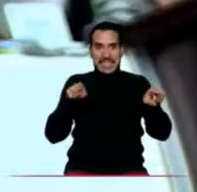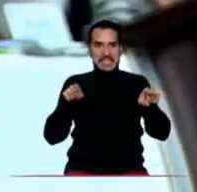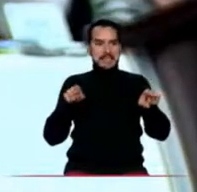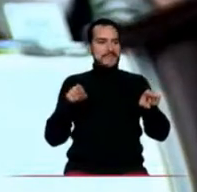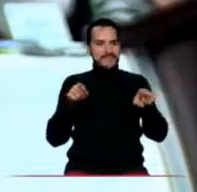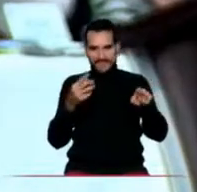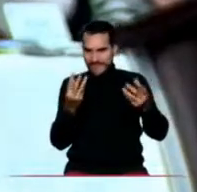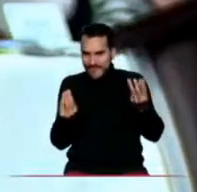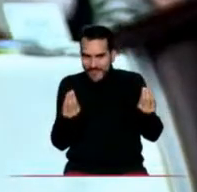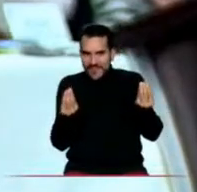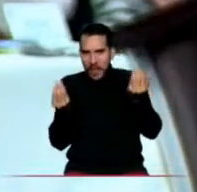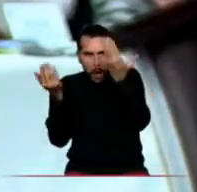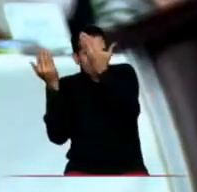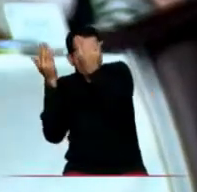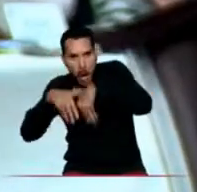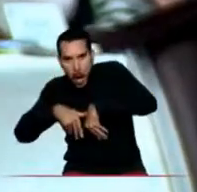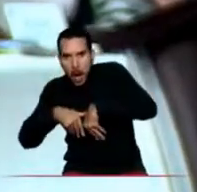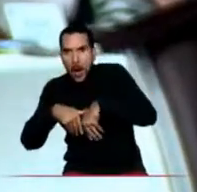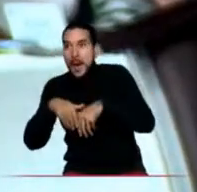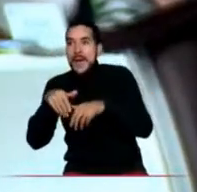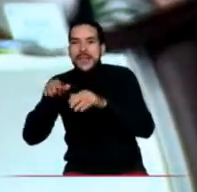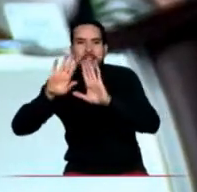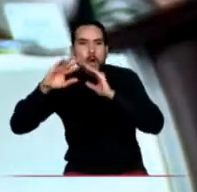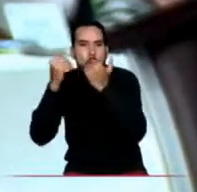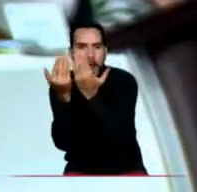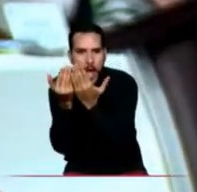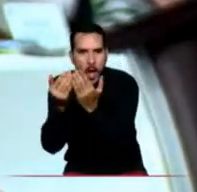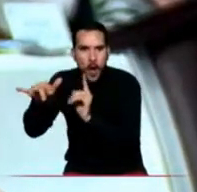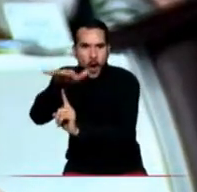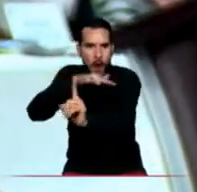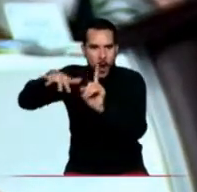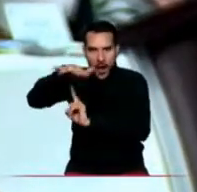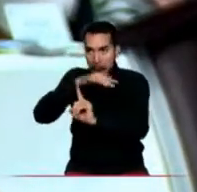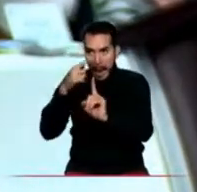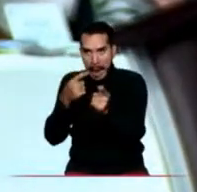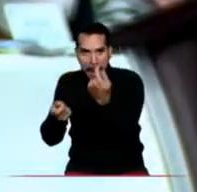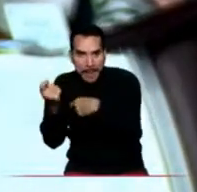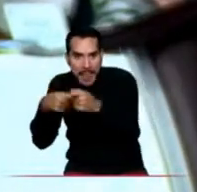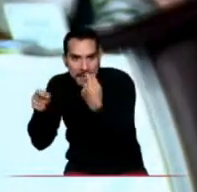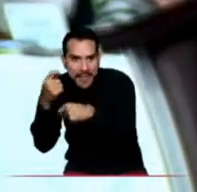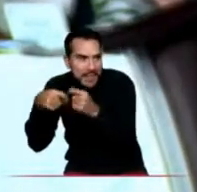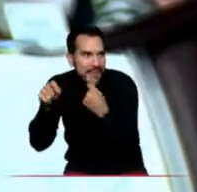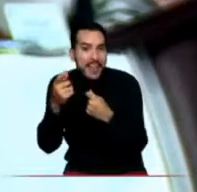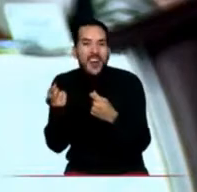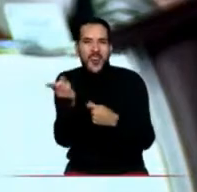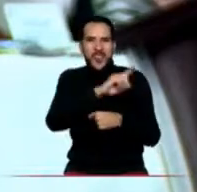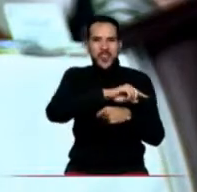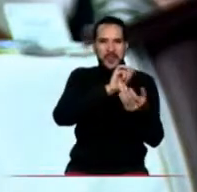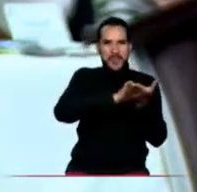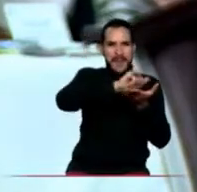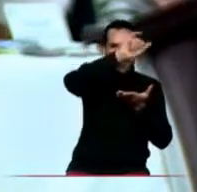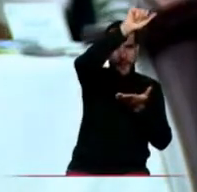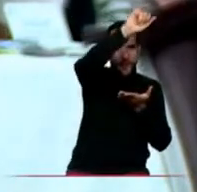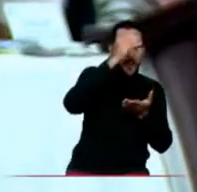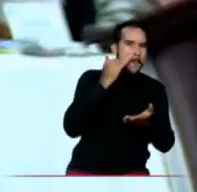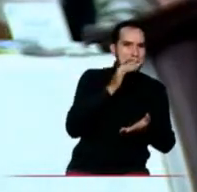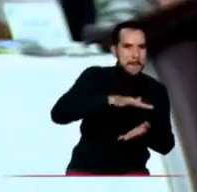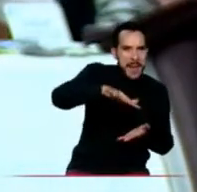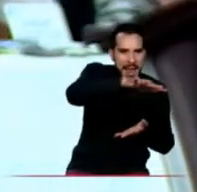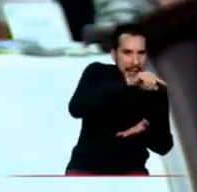escolares, el polideportivo y especialmente el famoso Parque del Avión, a través de distribución de marihuana en